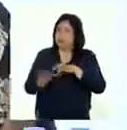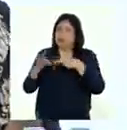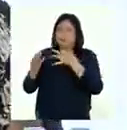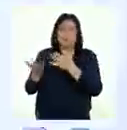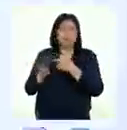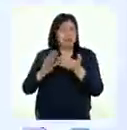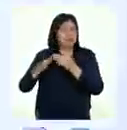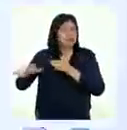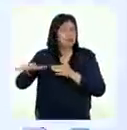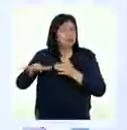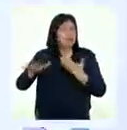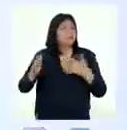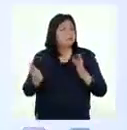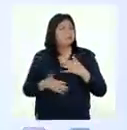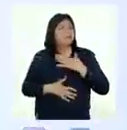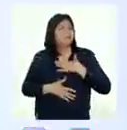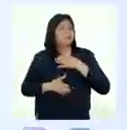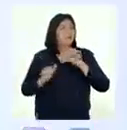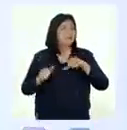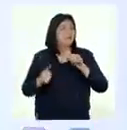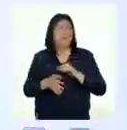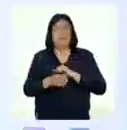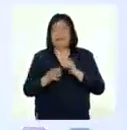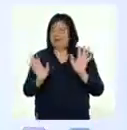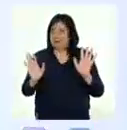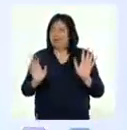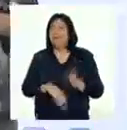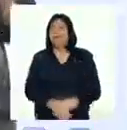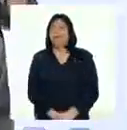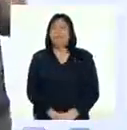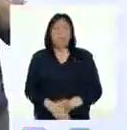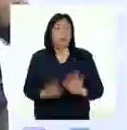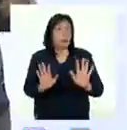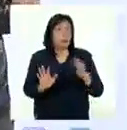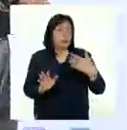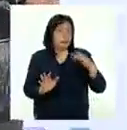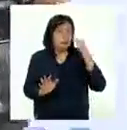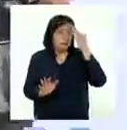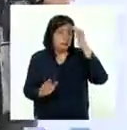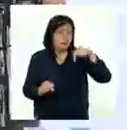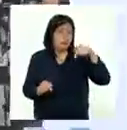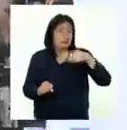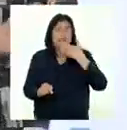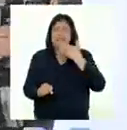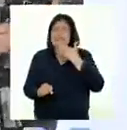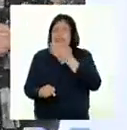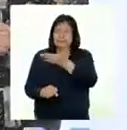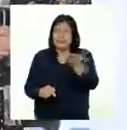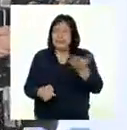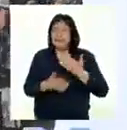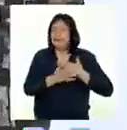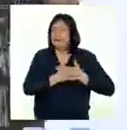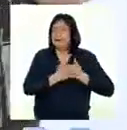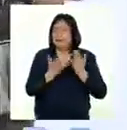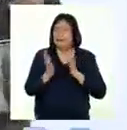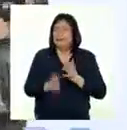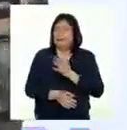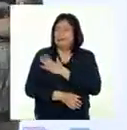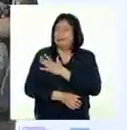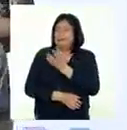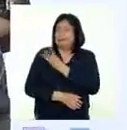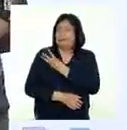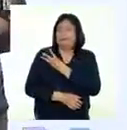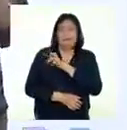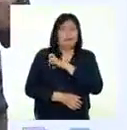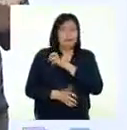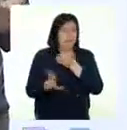familias y nuestras comunidades de una manera divertida y práctica. Como ya saben, este programa está dirigido a ustedes, queridos estudiantes de quinto y